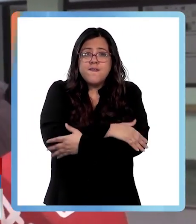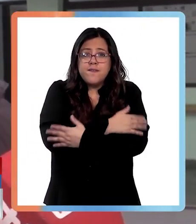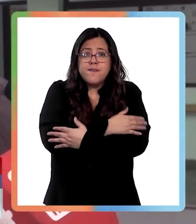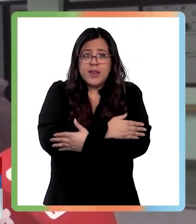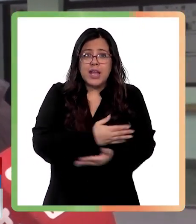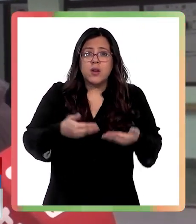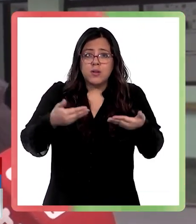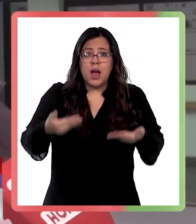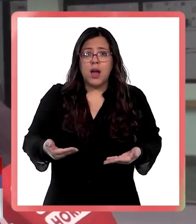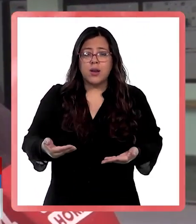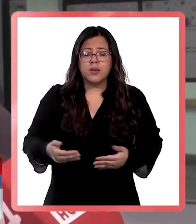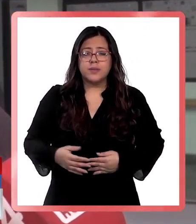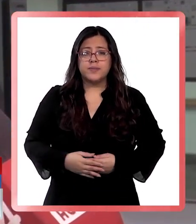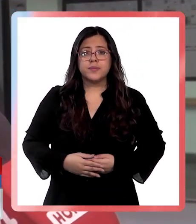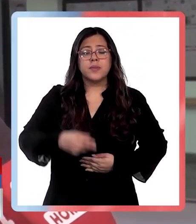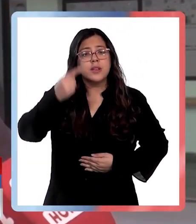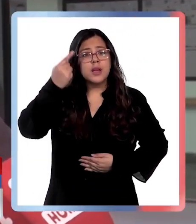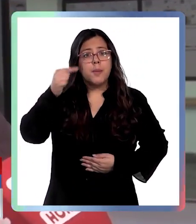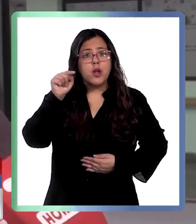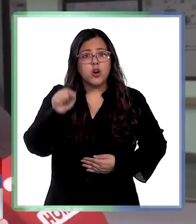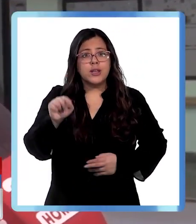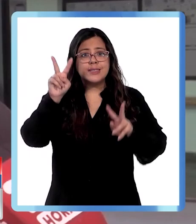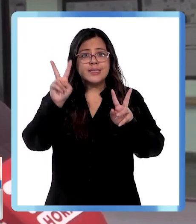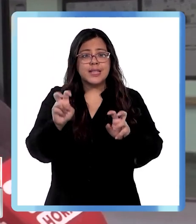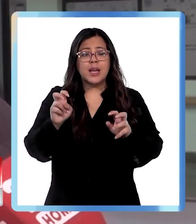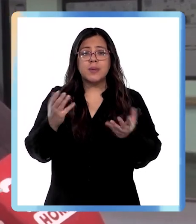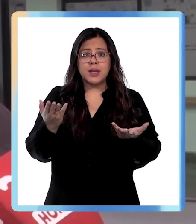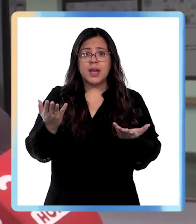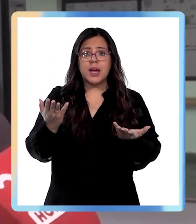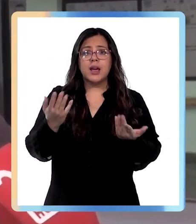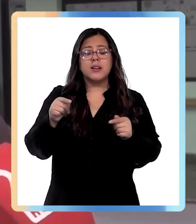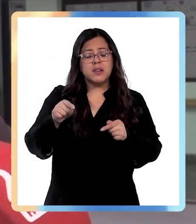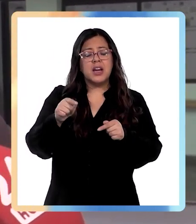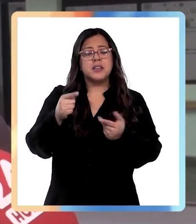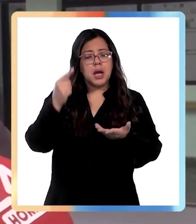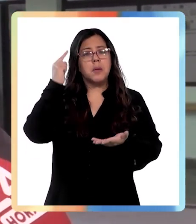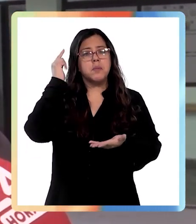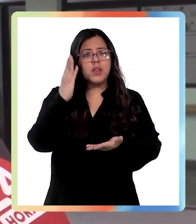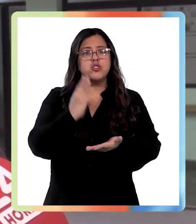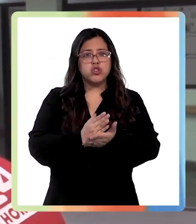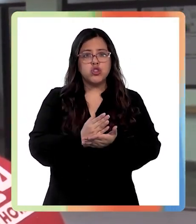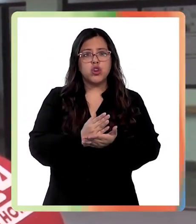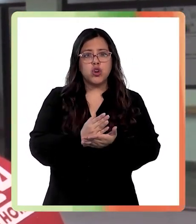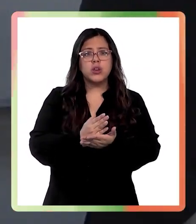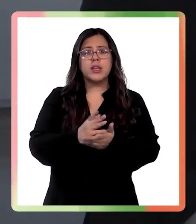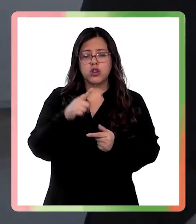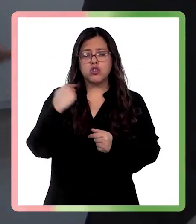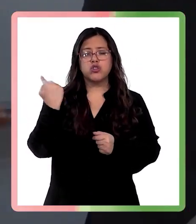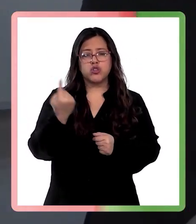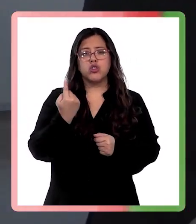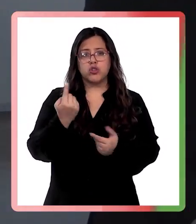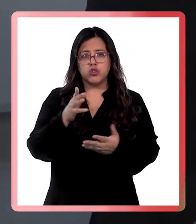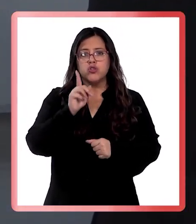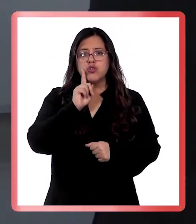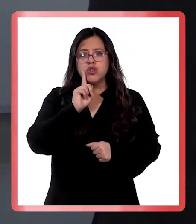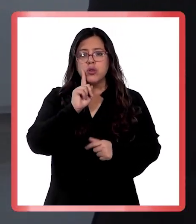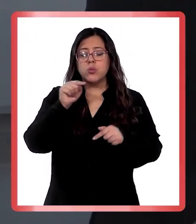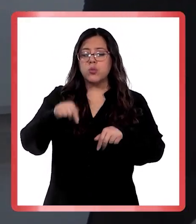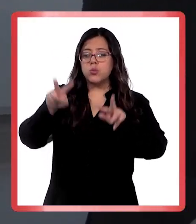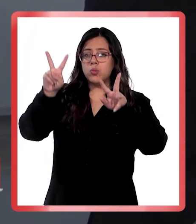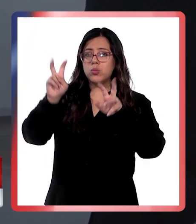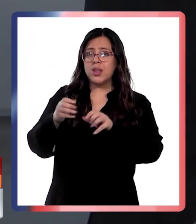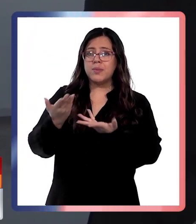muchas veces de lo que estamos viviendo en esta etapa. Pero ante eso, son las medidas preventivas que nosotros como colegio estamos tomando.